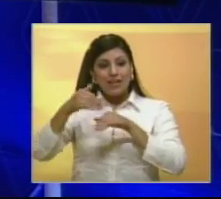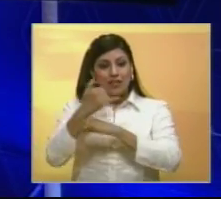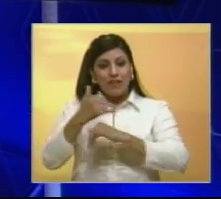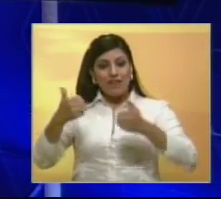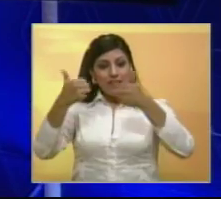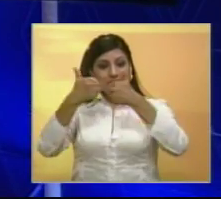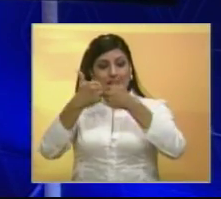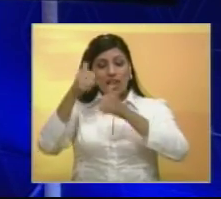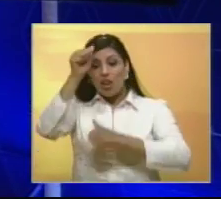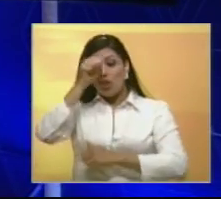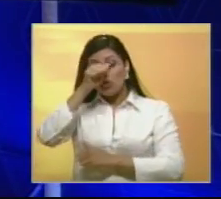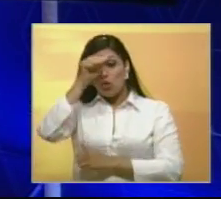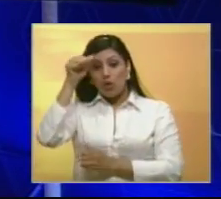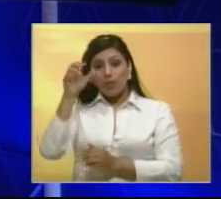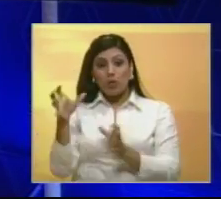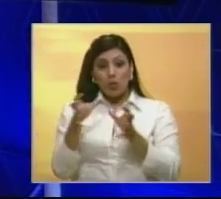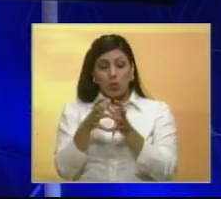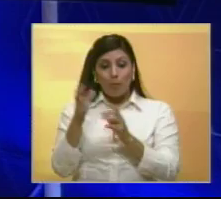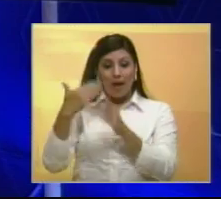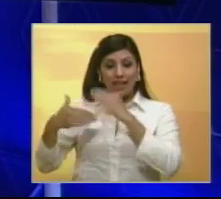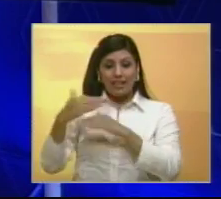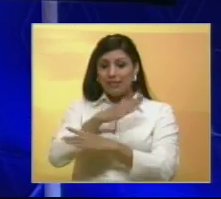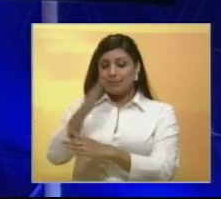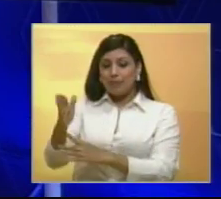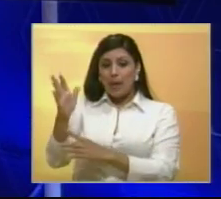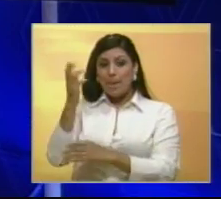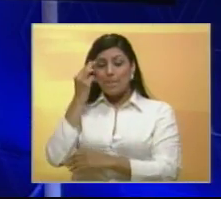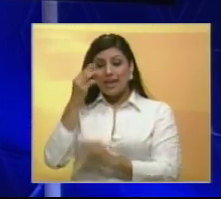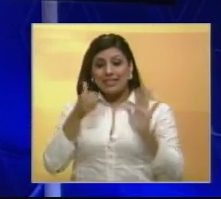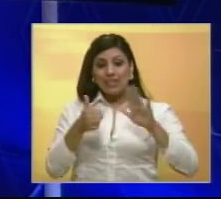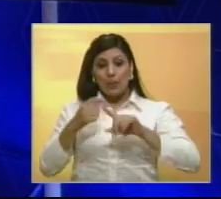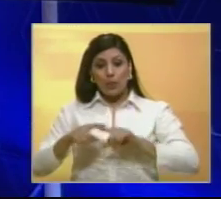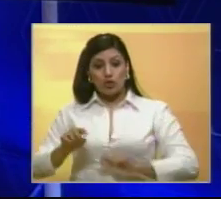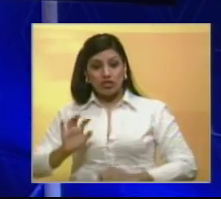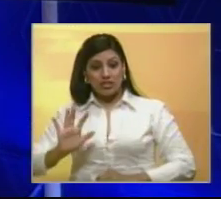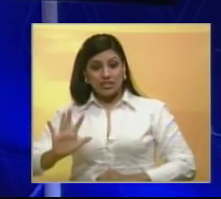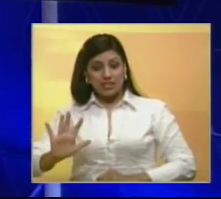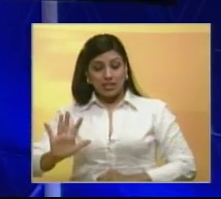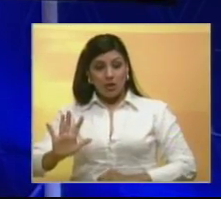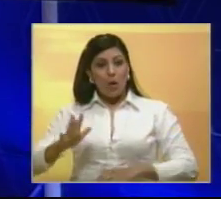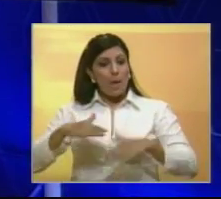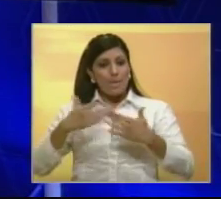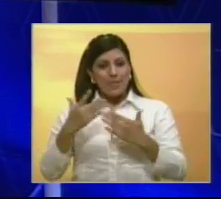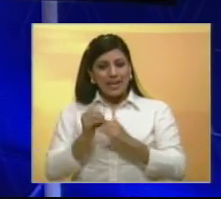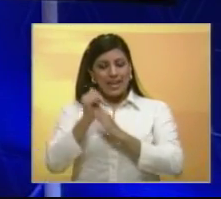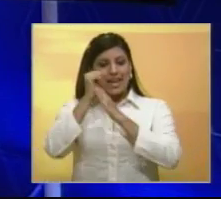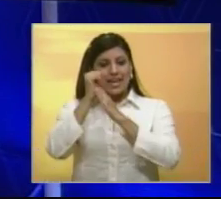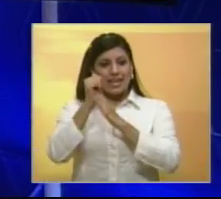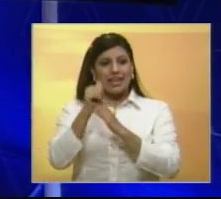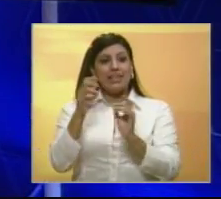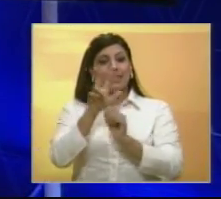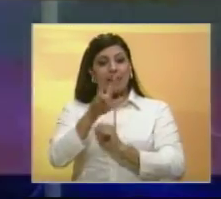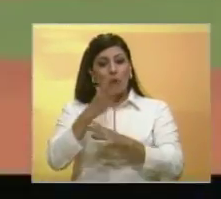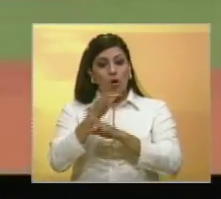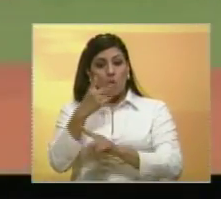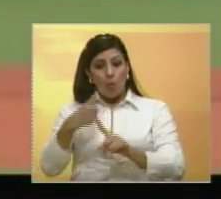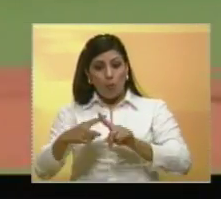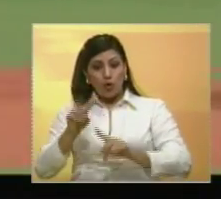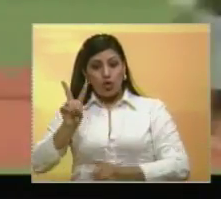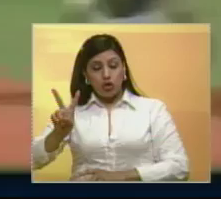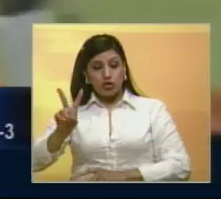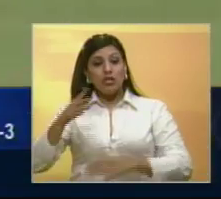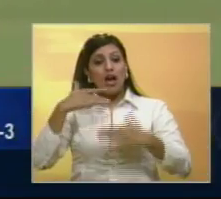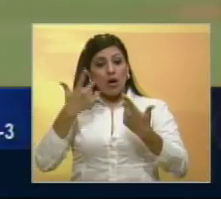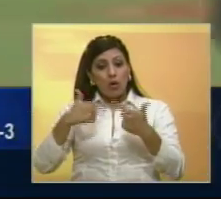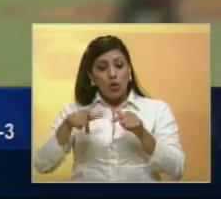final. Este domingo la tribu vino de atrás y venció a los Navegantes del Magallanes 6 carreras por 5 para liderar la serie 3 juegos por 2. El estadio Alfonso